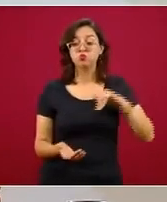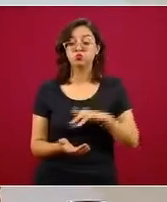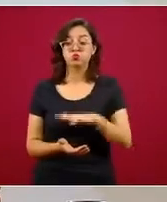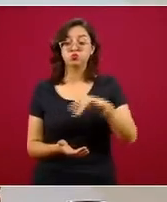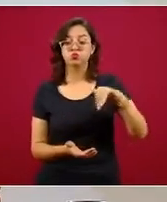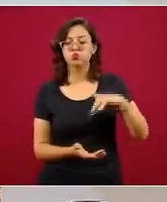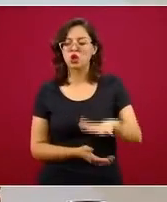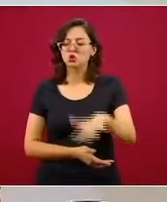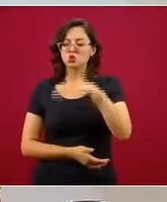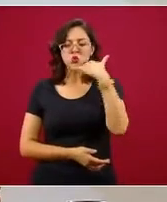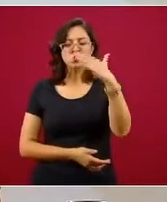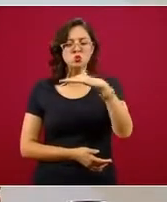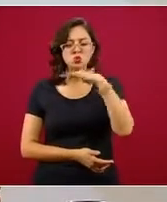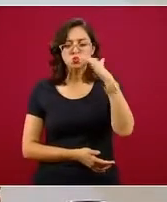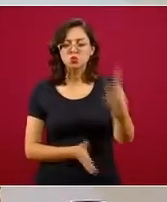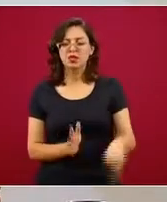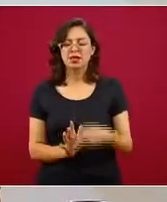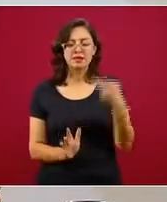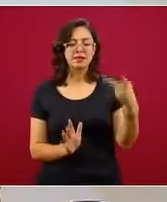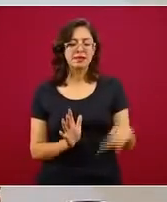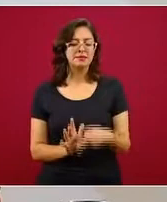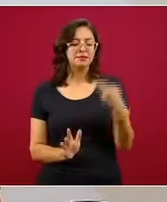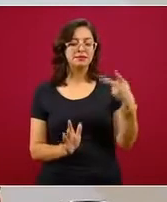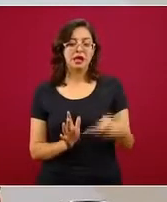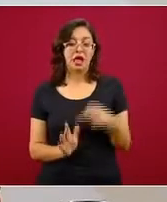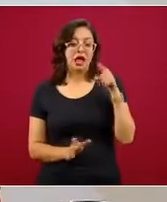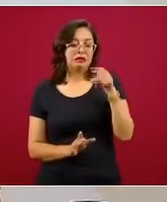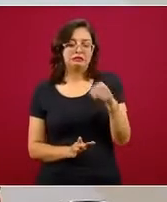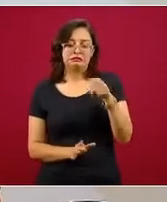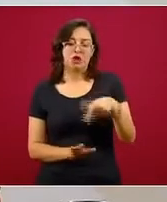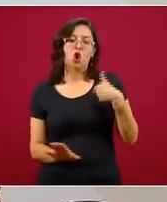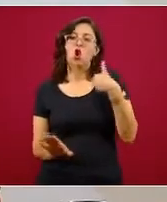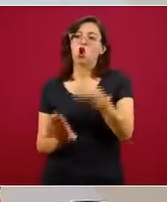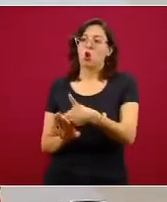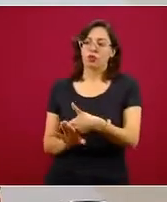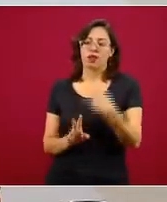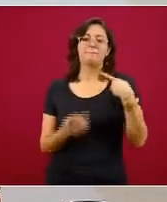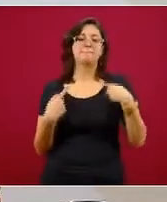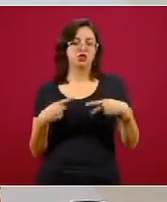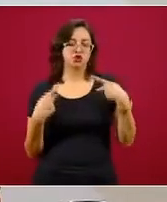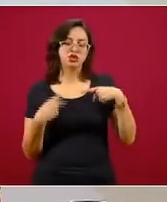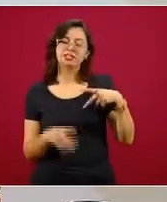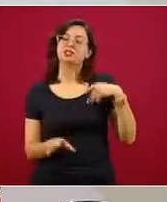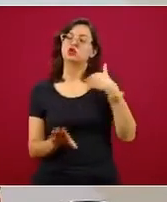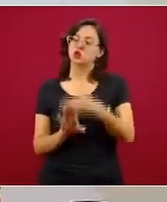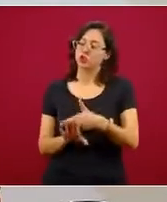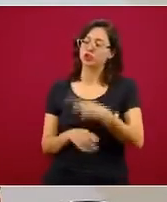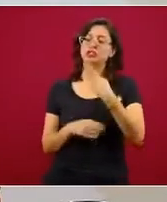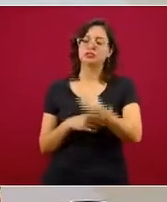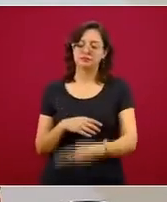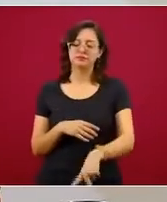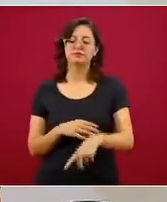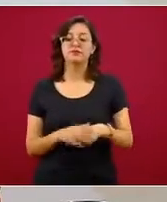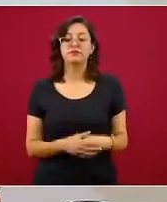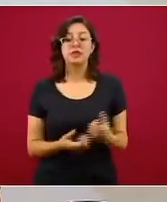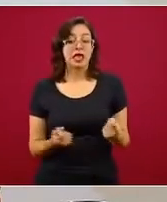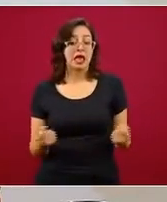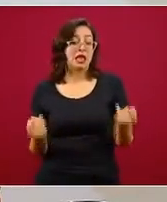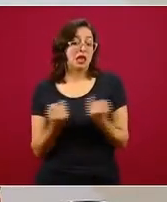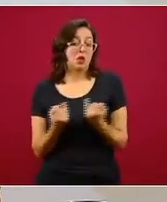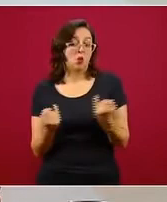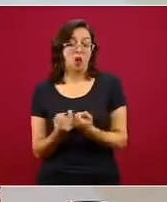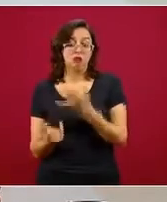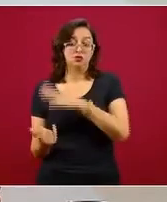perpetuamente contaminadas y que son, desde luego, fuentes de daño a la salud. Existen algunas zonas cañeras que